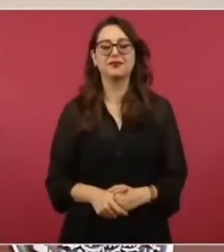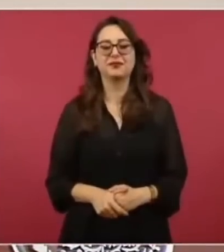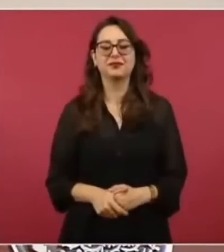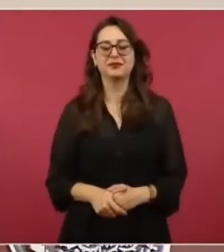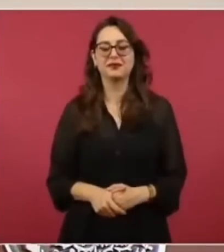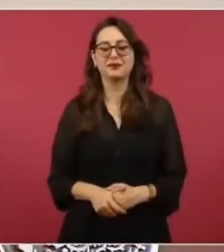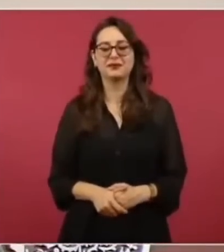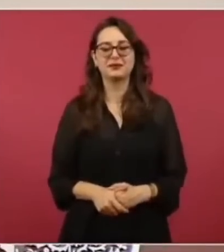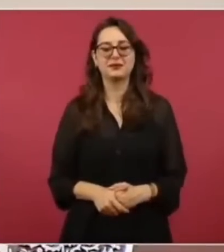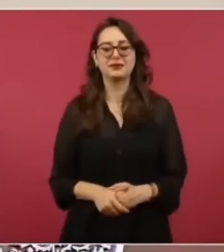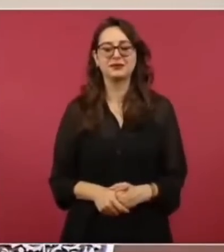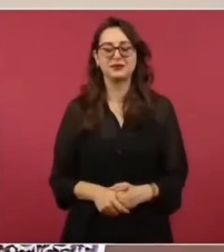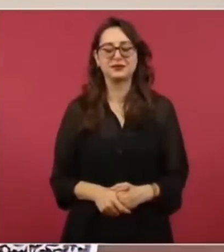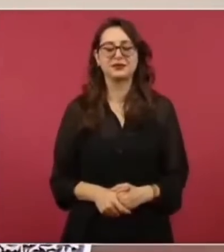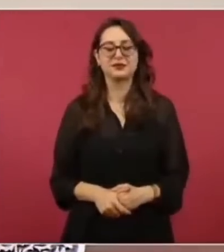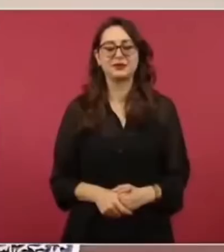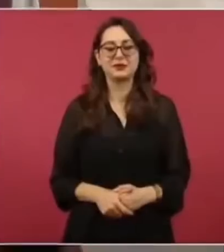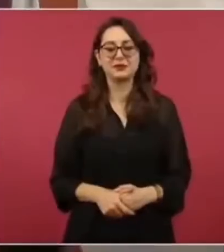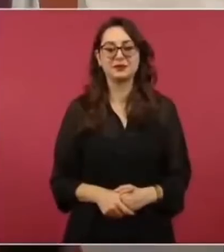Pero hay